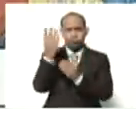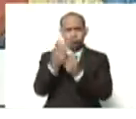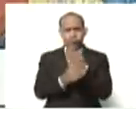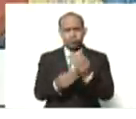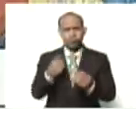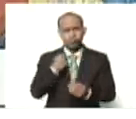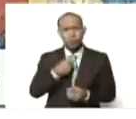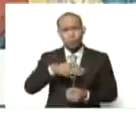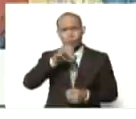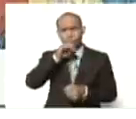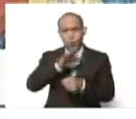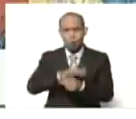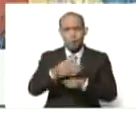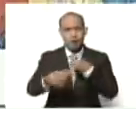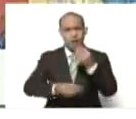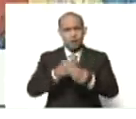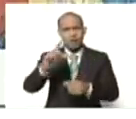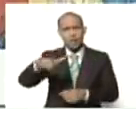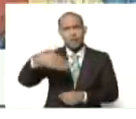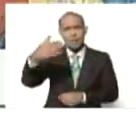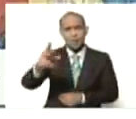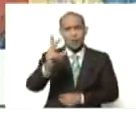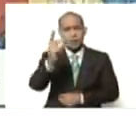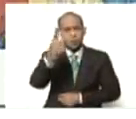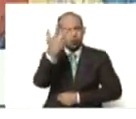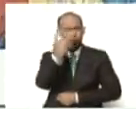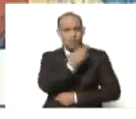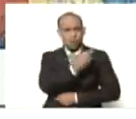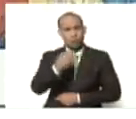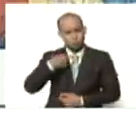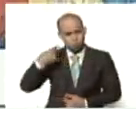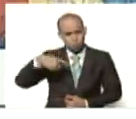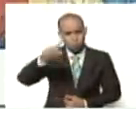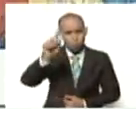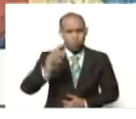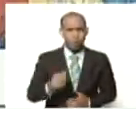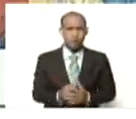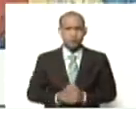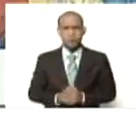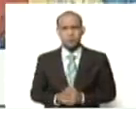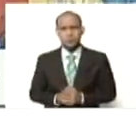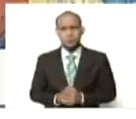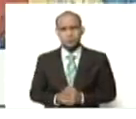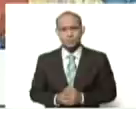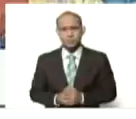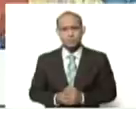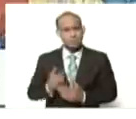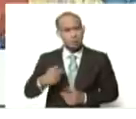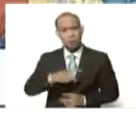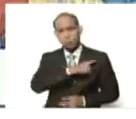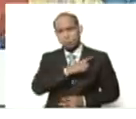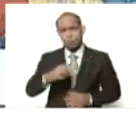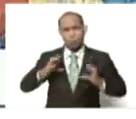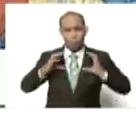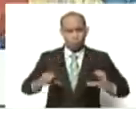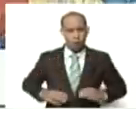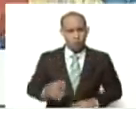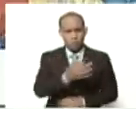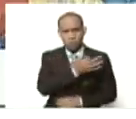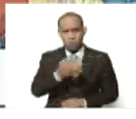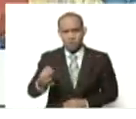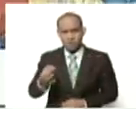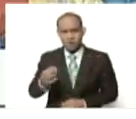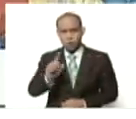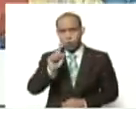voy a cumplir. Después que me ponga la segunda dosis de la vacuna, ya bien inmunizado, bueno,